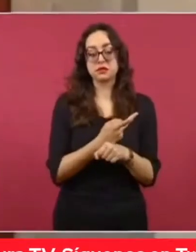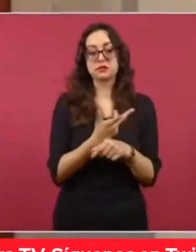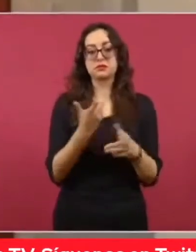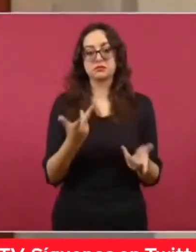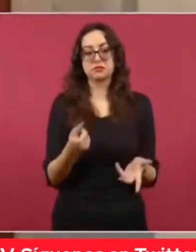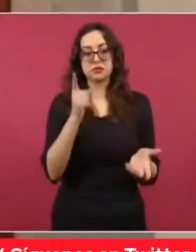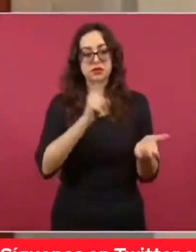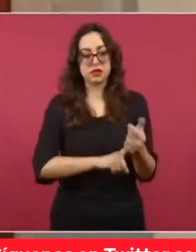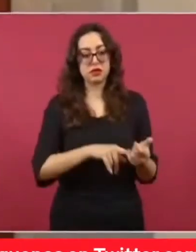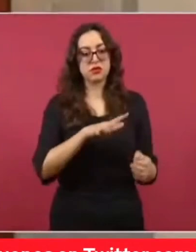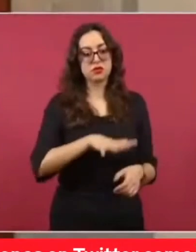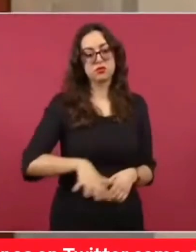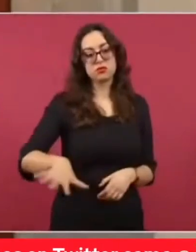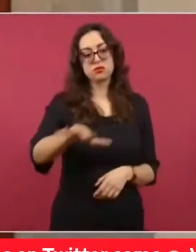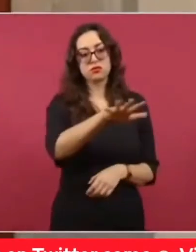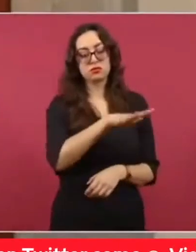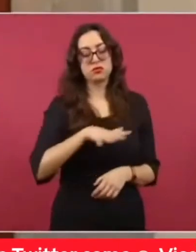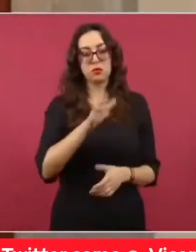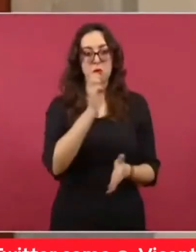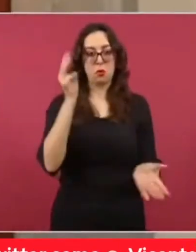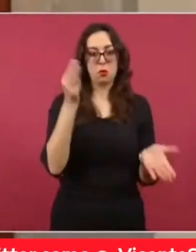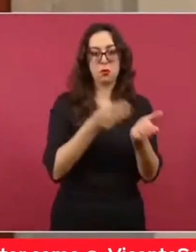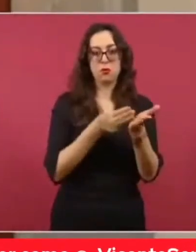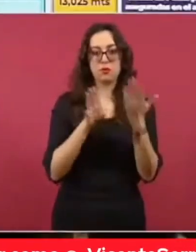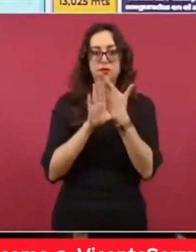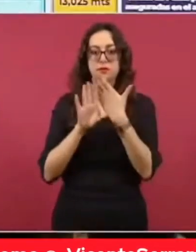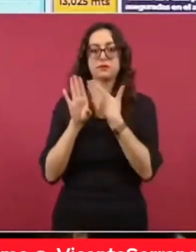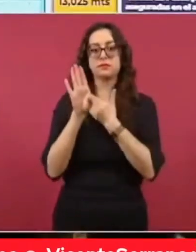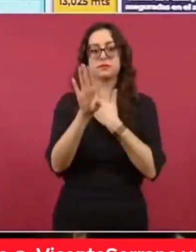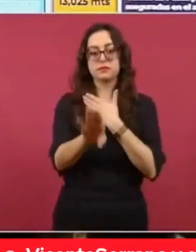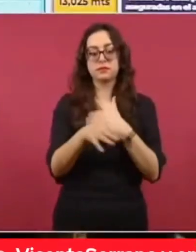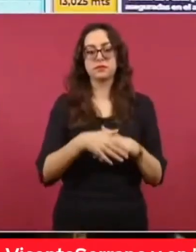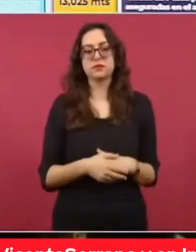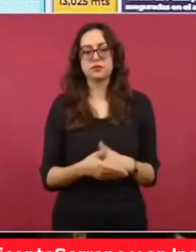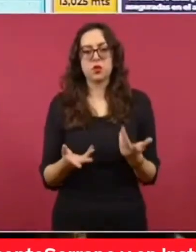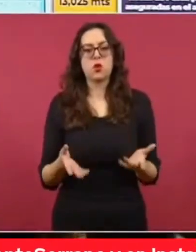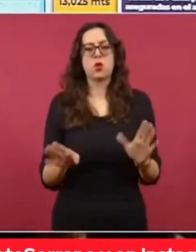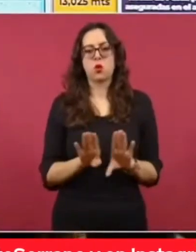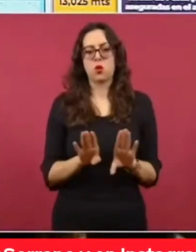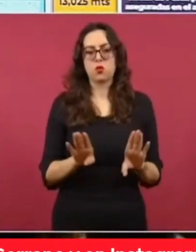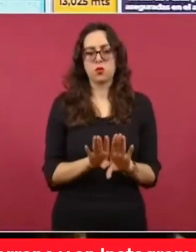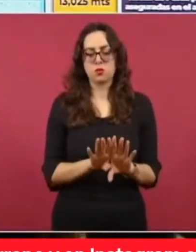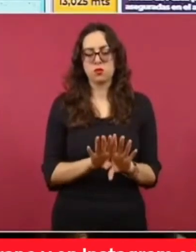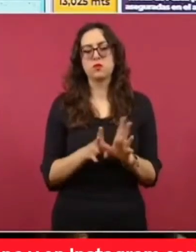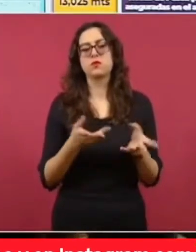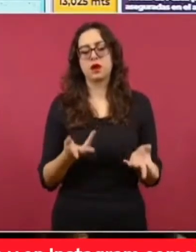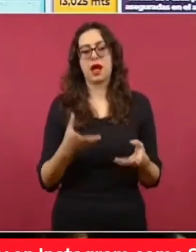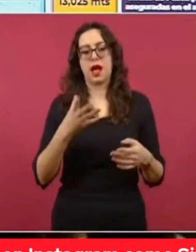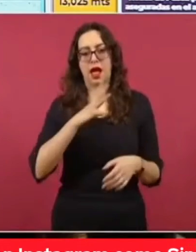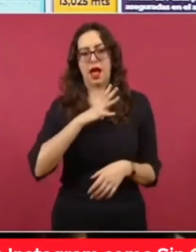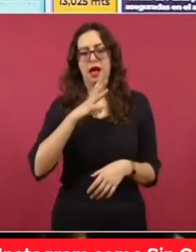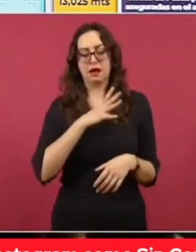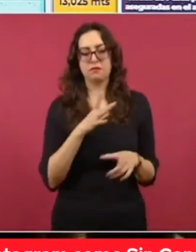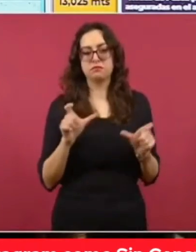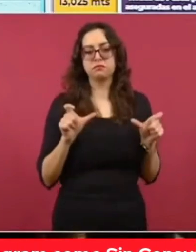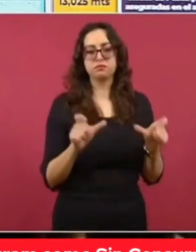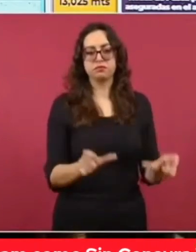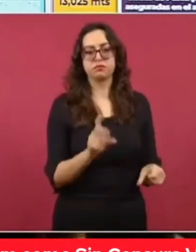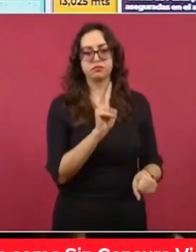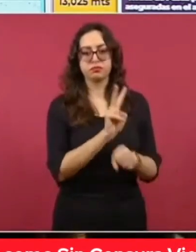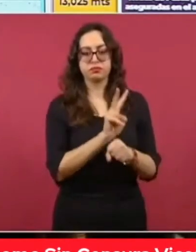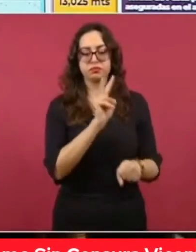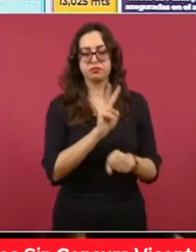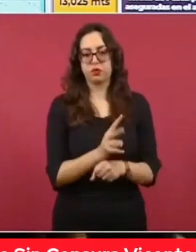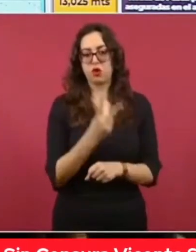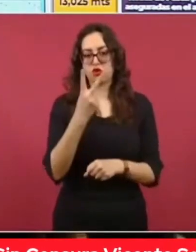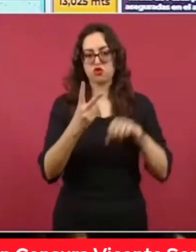comerciales sobre el país tenemos estos son los medios empleados del personal que está distribuido en ambas